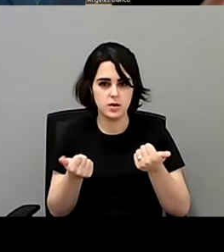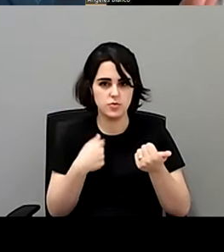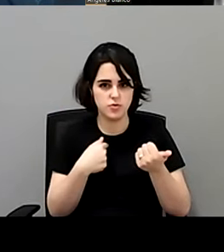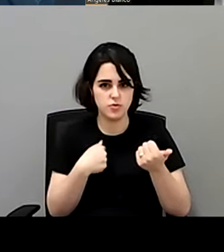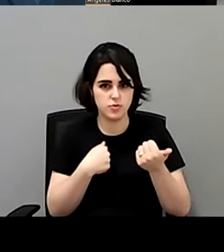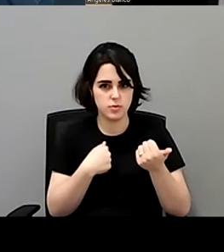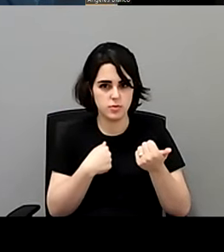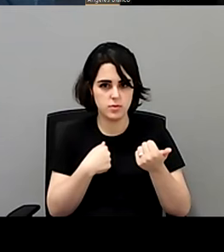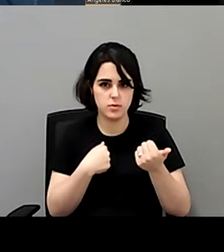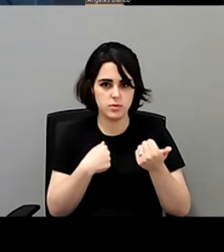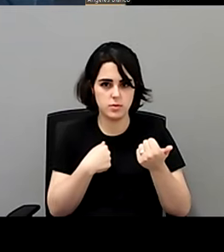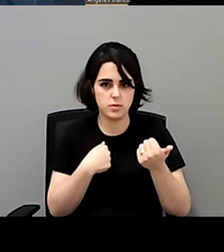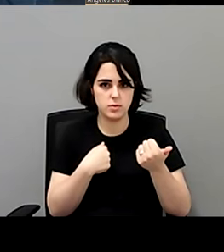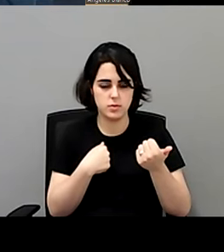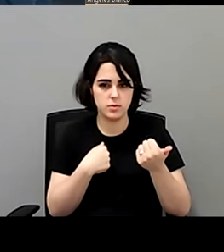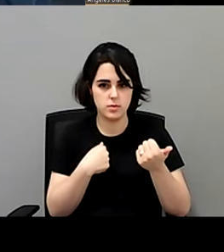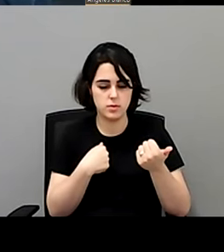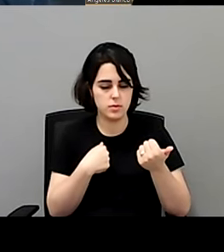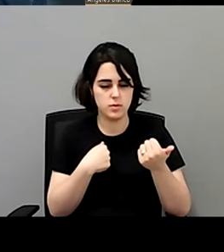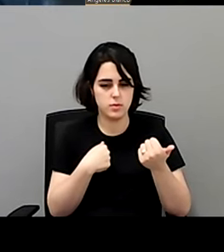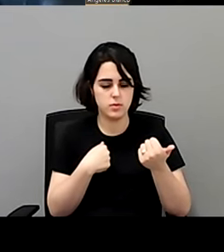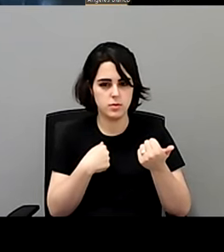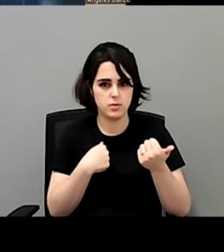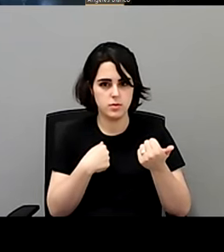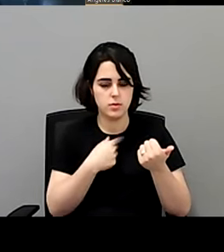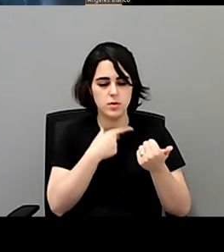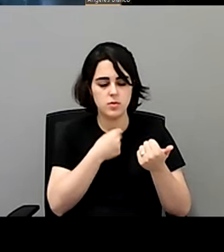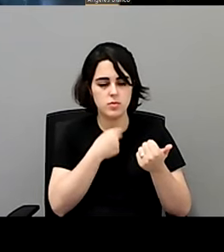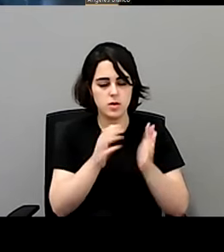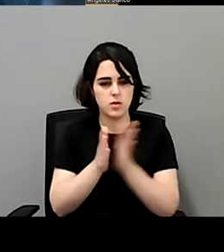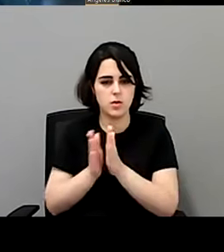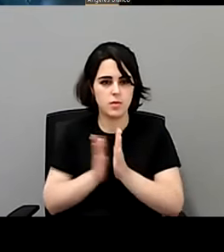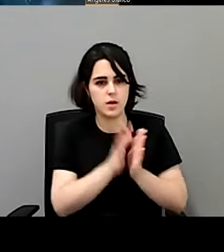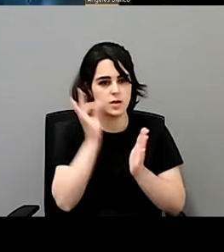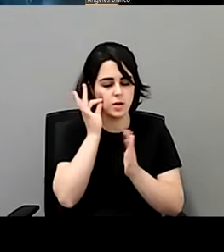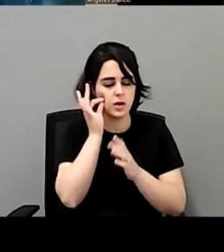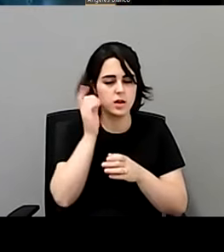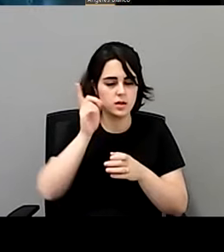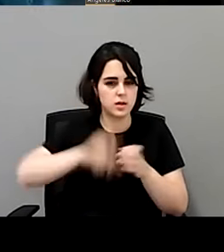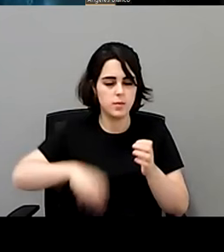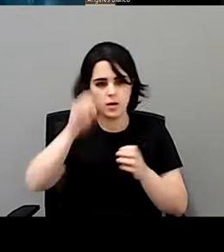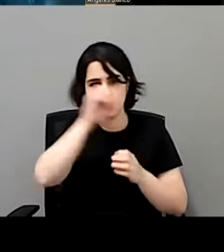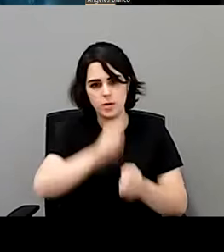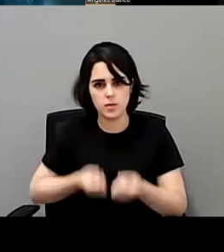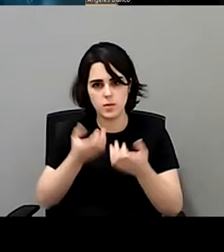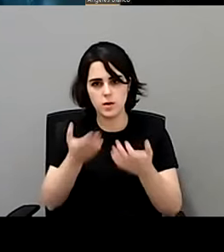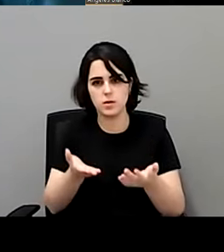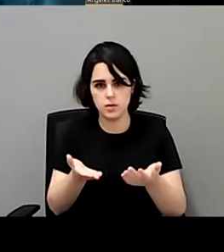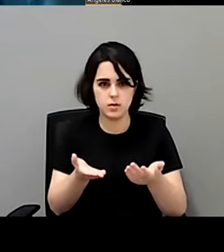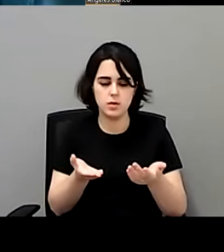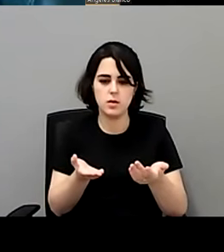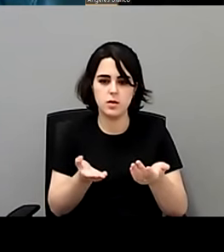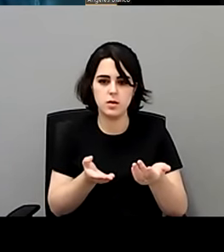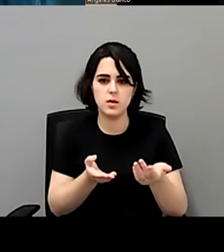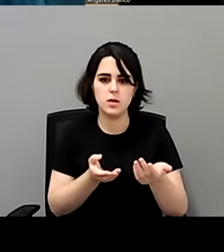gustaría que el resto de compañeras, de ponentes, también dieran su opinión. Es decir, ¿Creéis